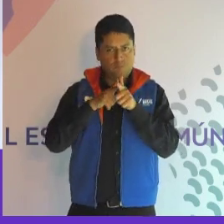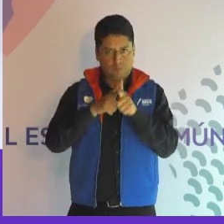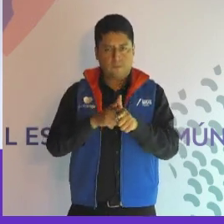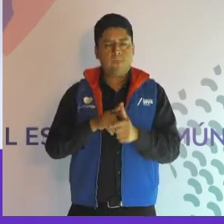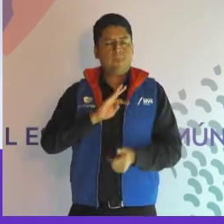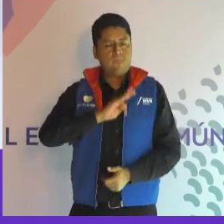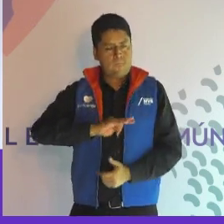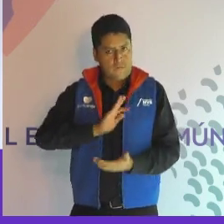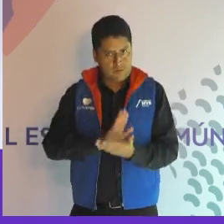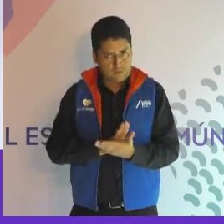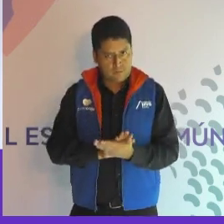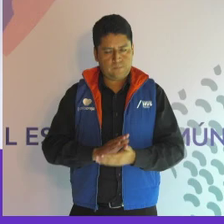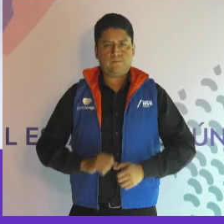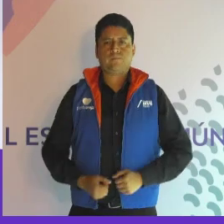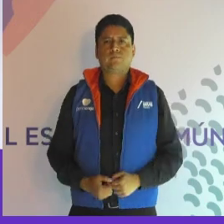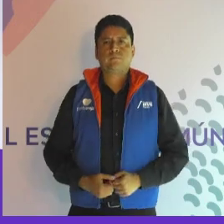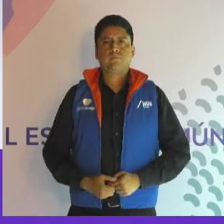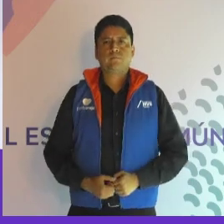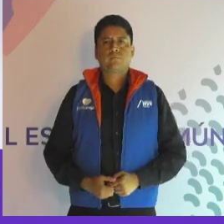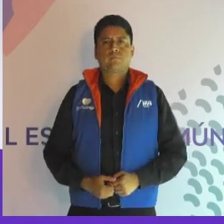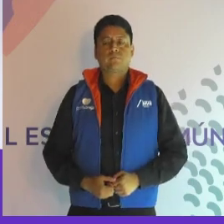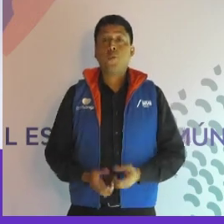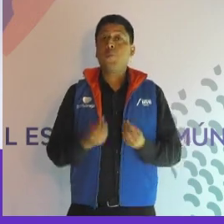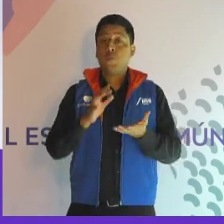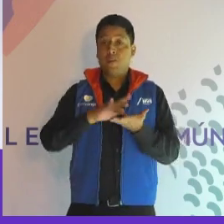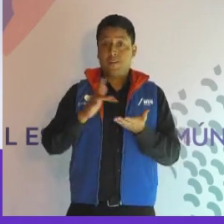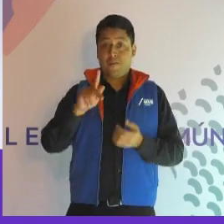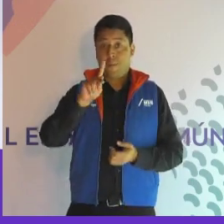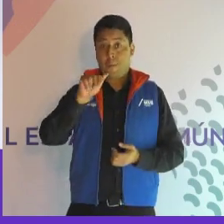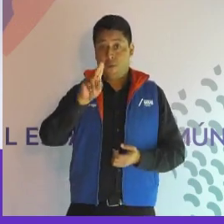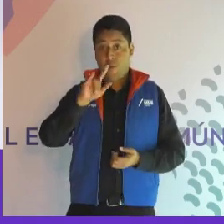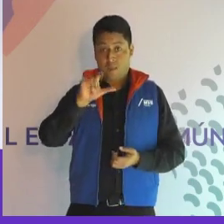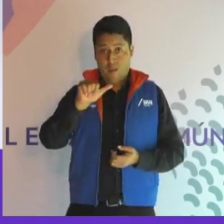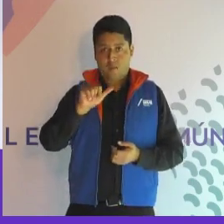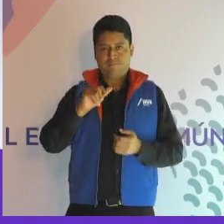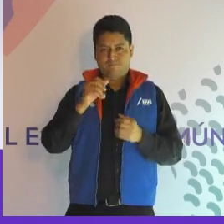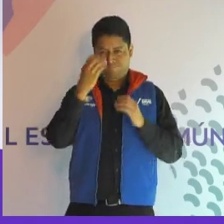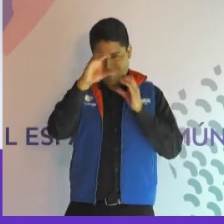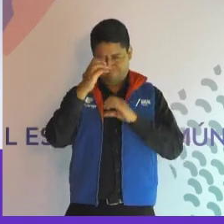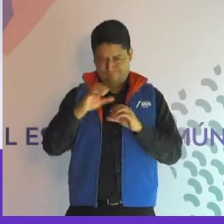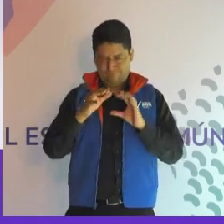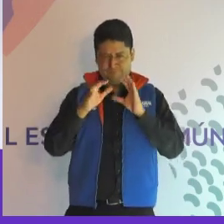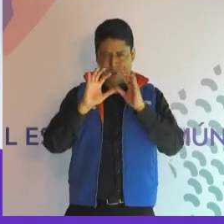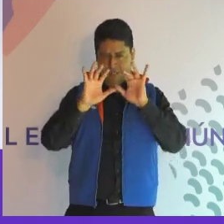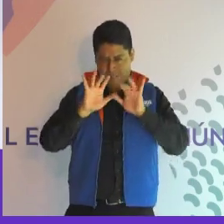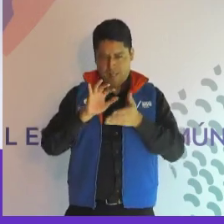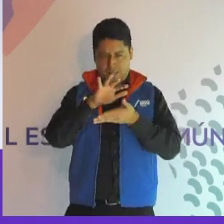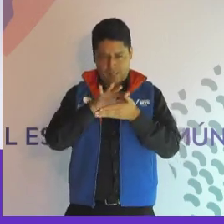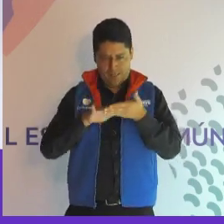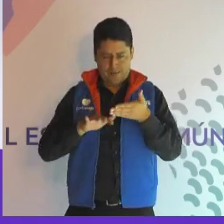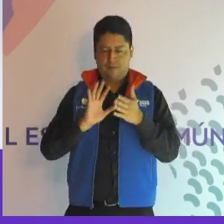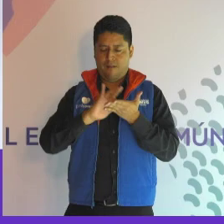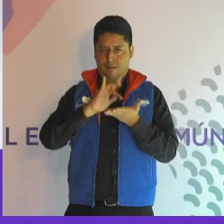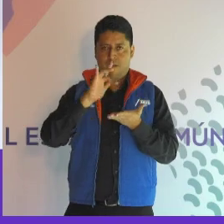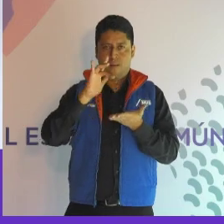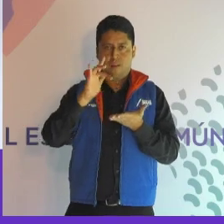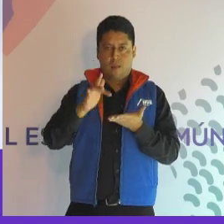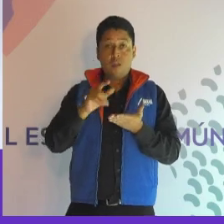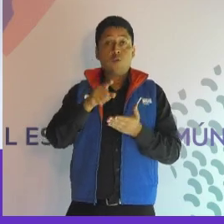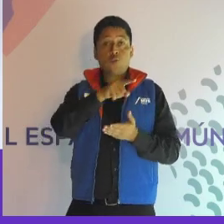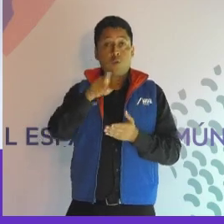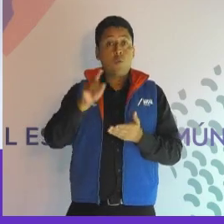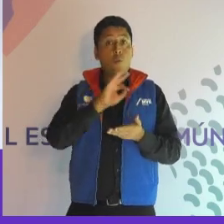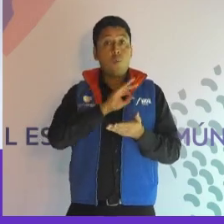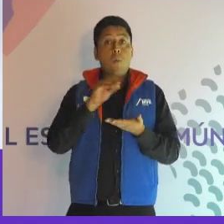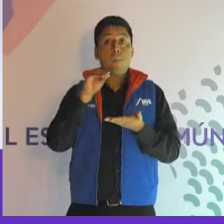gracias, Pau, por esos mensajes. Los invitamos a seguirnos a través del hashtag Construir el Espacio Común. No se les